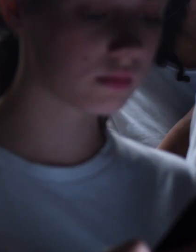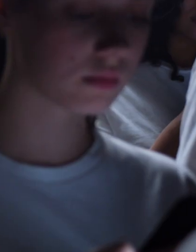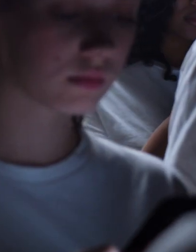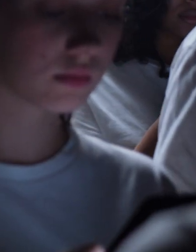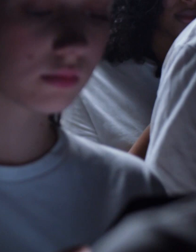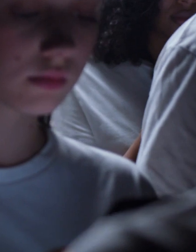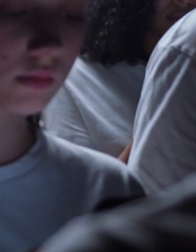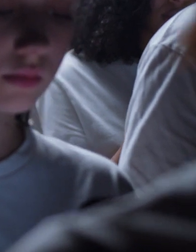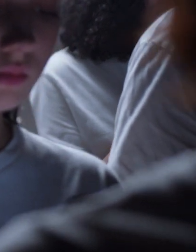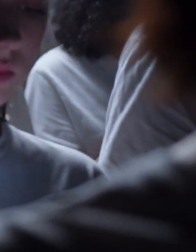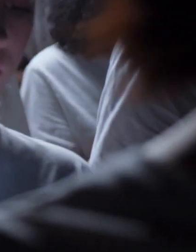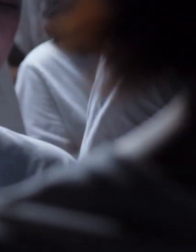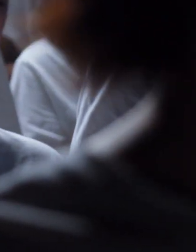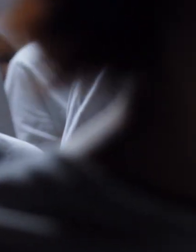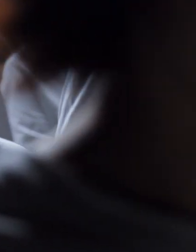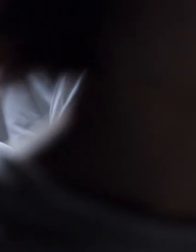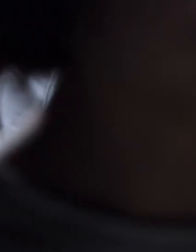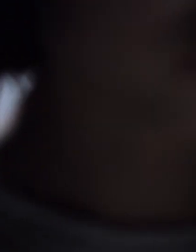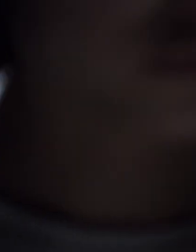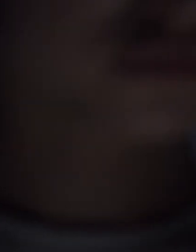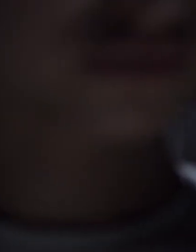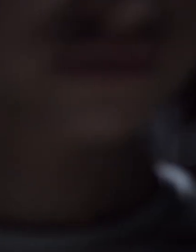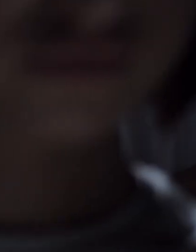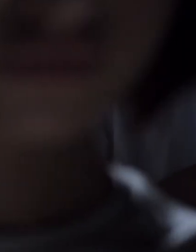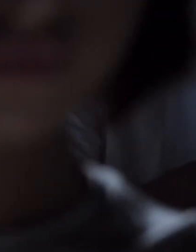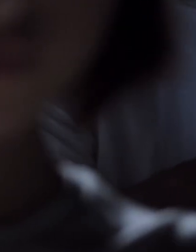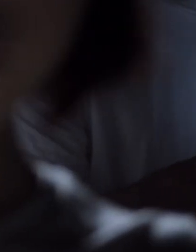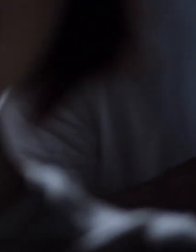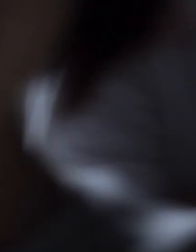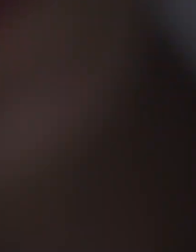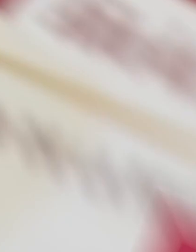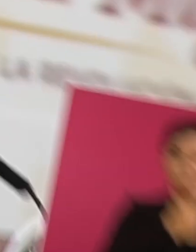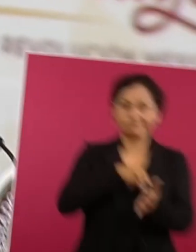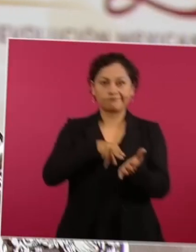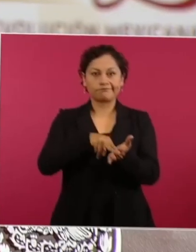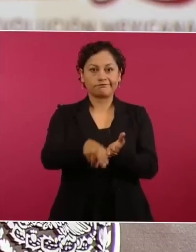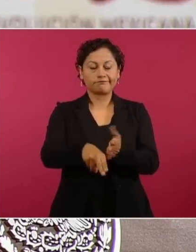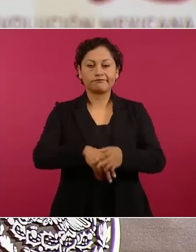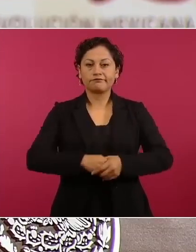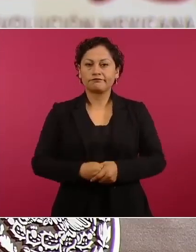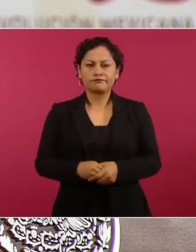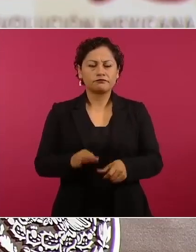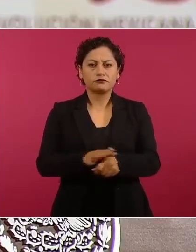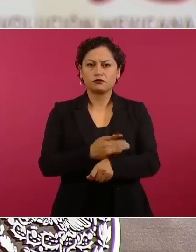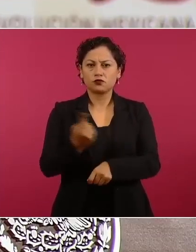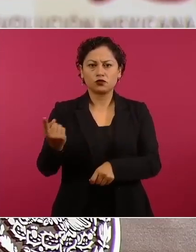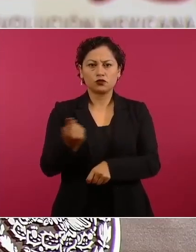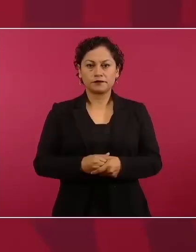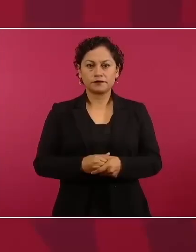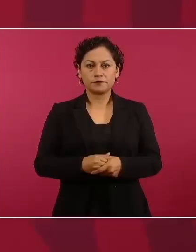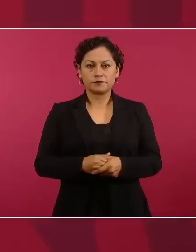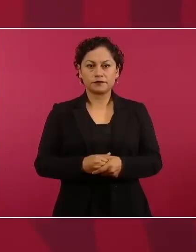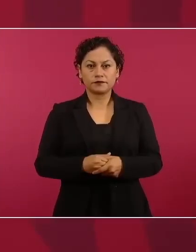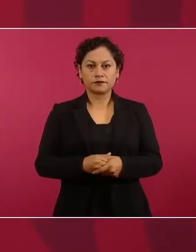se puede revelar una noticia que ya ha generado una gran polémica y muchos no pueden creerlo pero es real Y es que el presidente de México Andrés Manuel